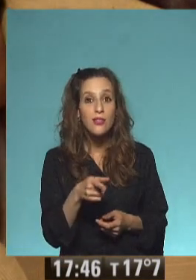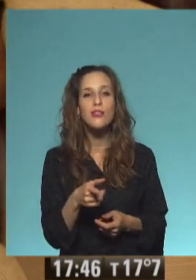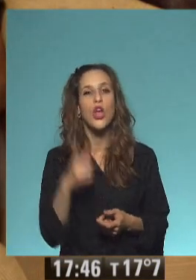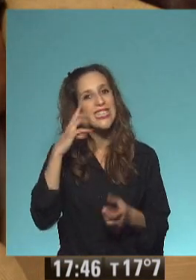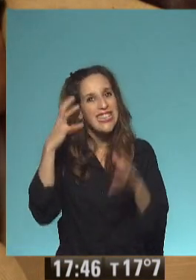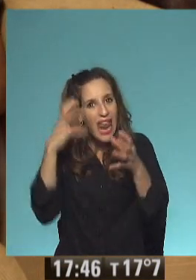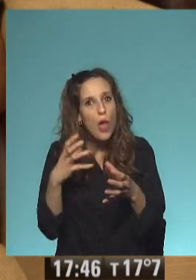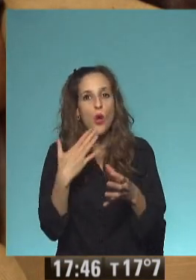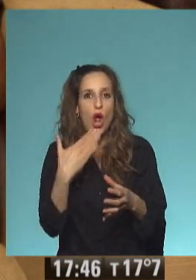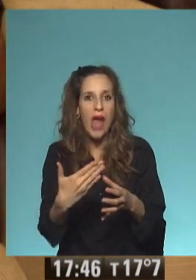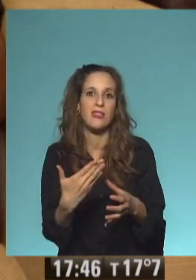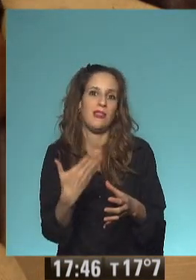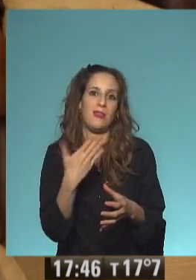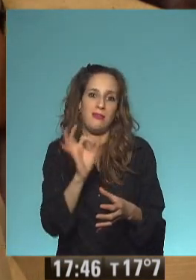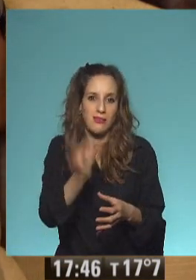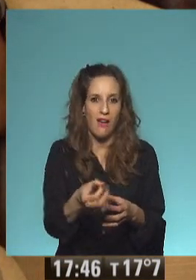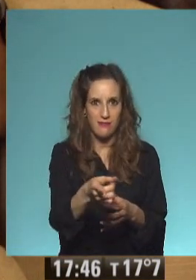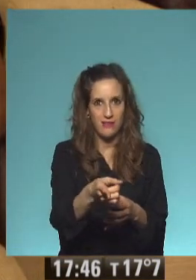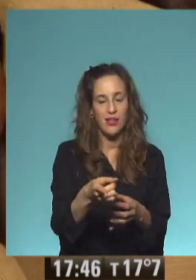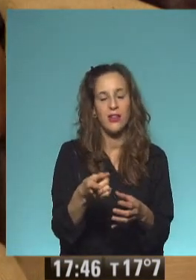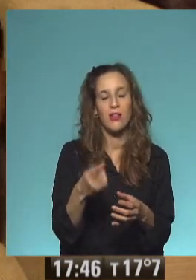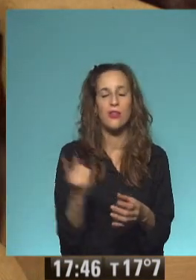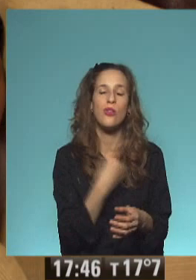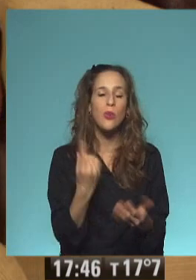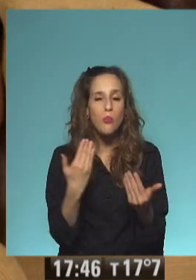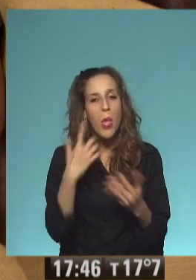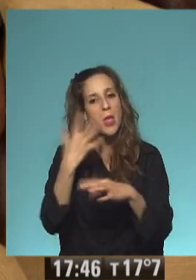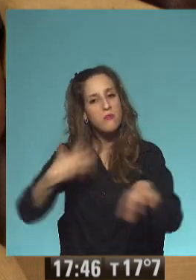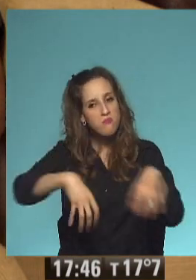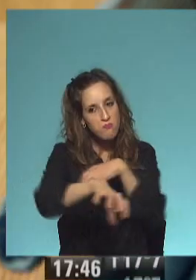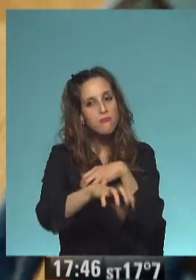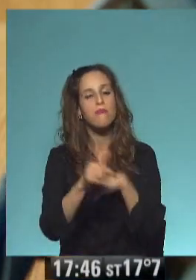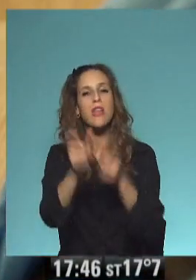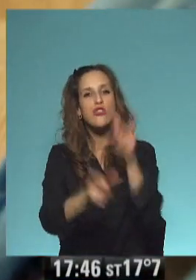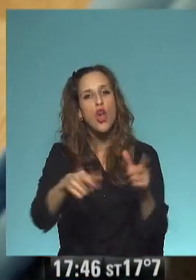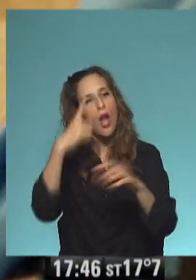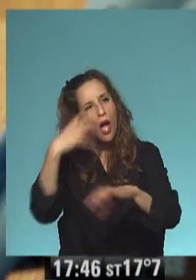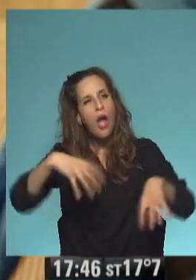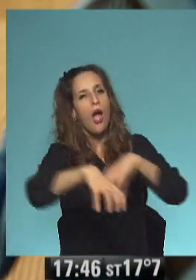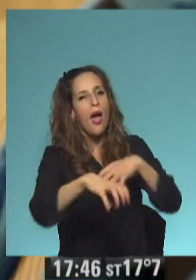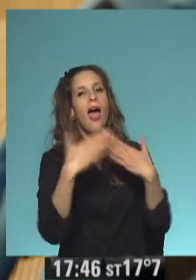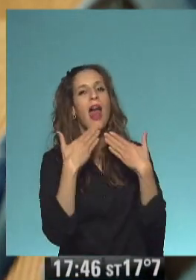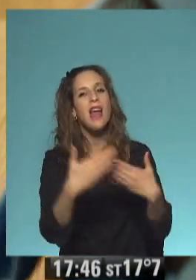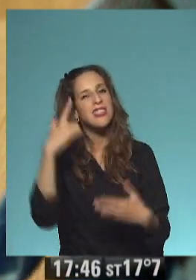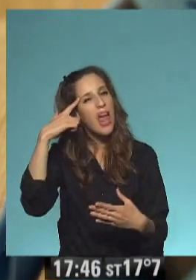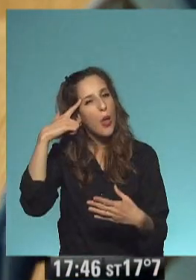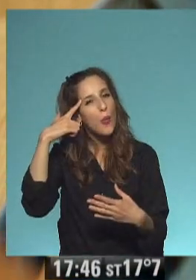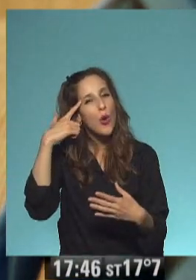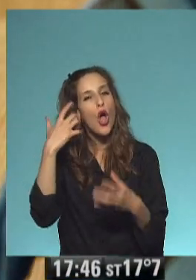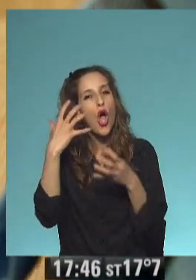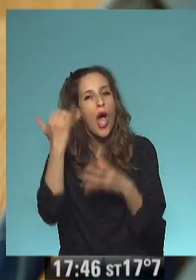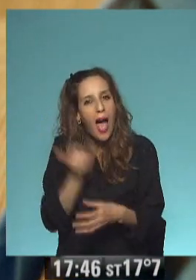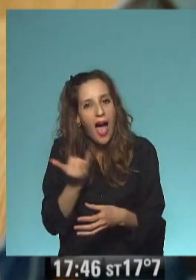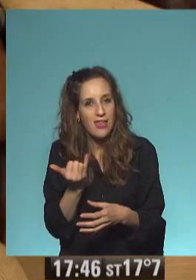con la teoría de la mente. Nosotros podemos tener empatía, ponernos en el lugar de otras personas, gracias a que se nos activan las